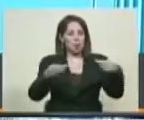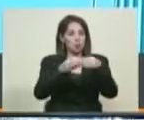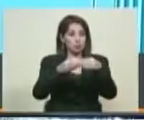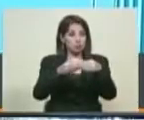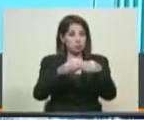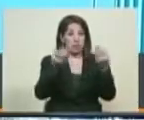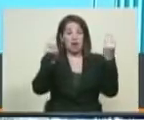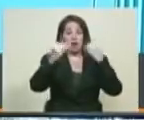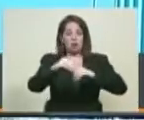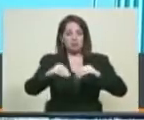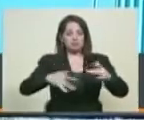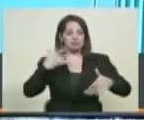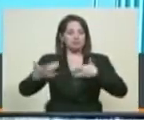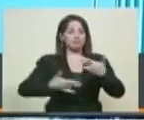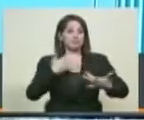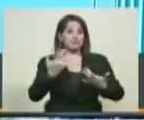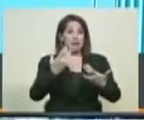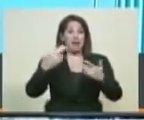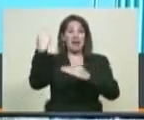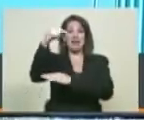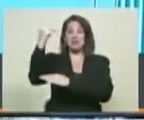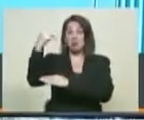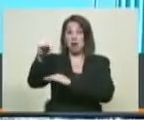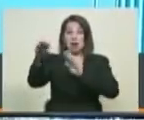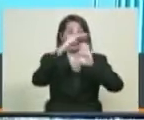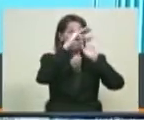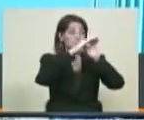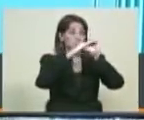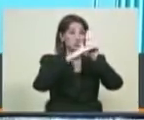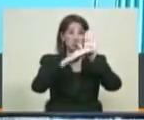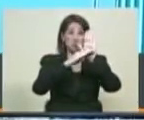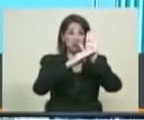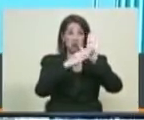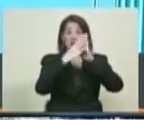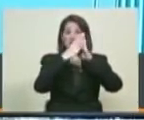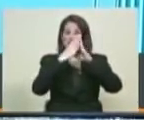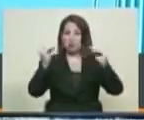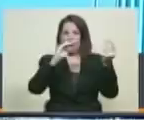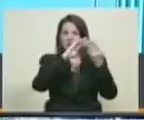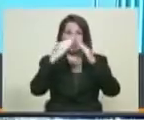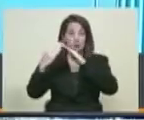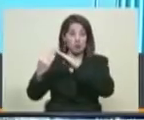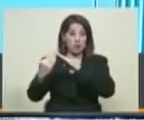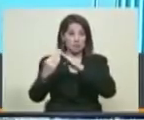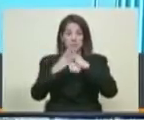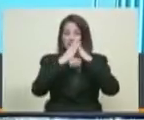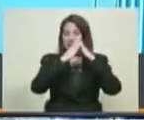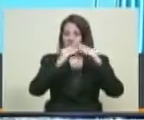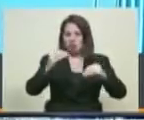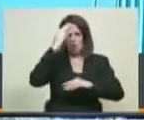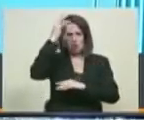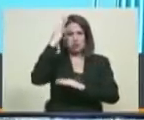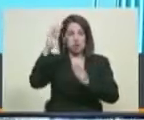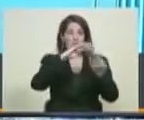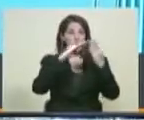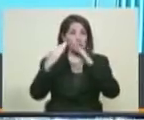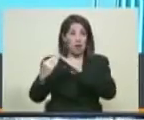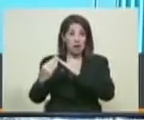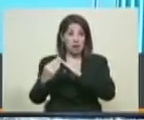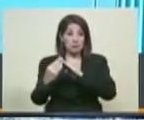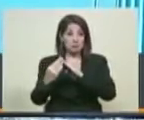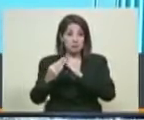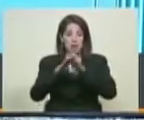para activar a nivel nacional, en todas las comunidades, en todos los consejos comunales,